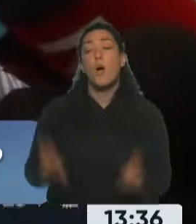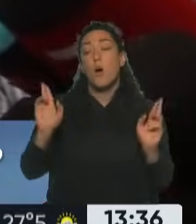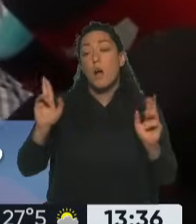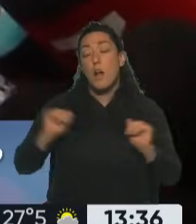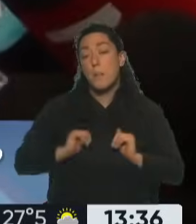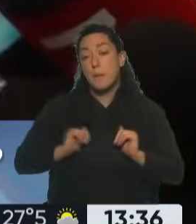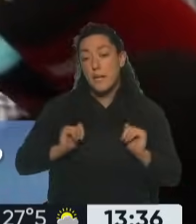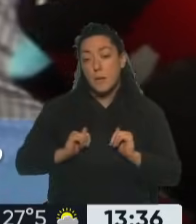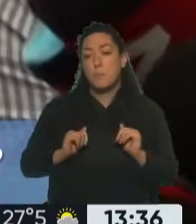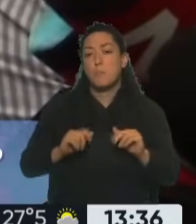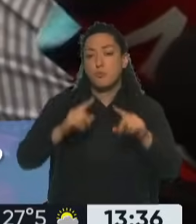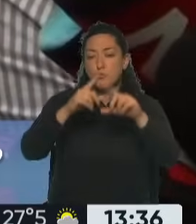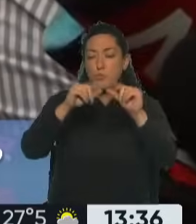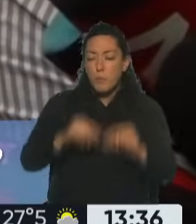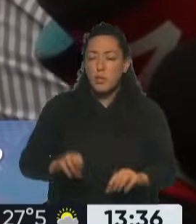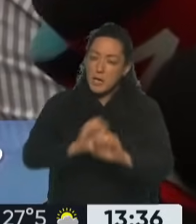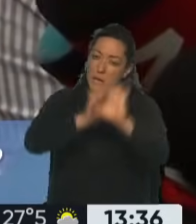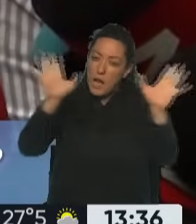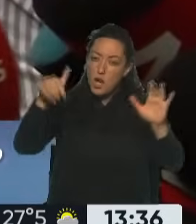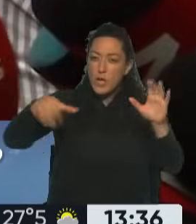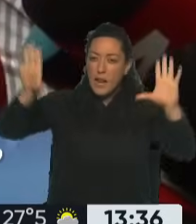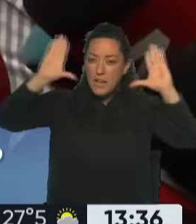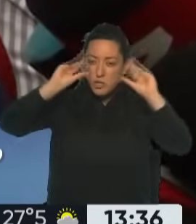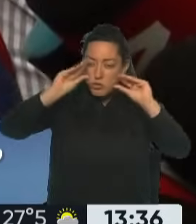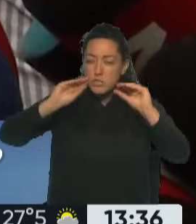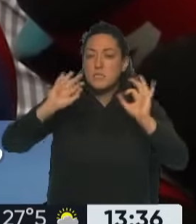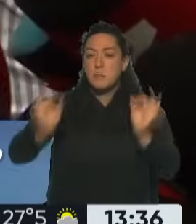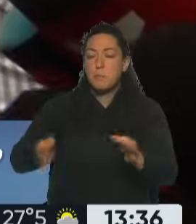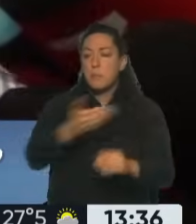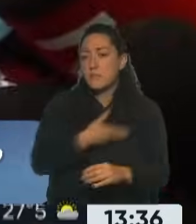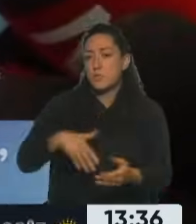digamos, los números sean tan claros como para que hoy a la noche tengamos un nuevo presidente electo.